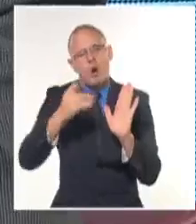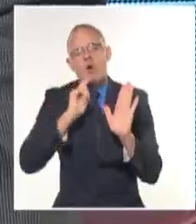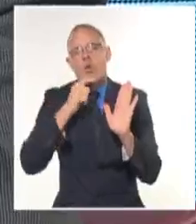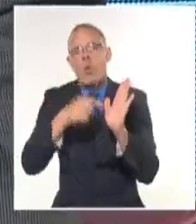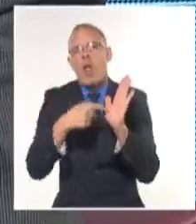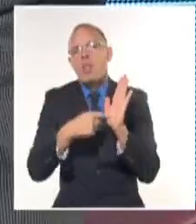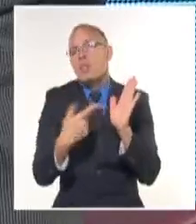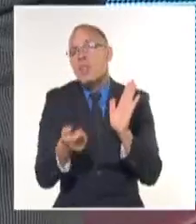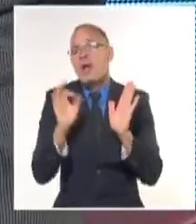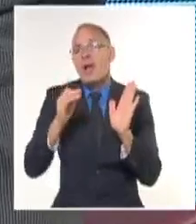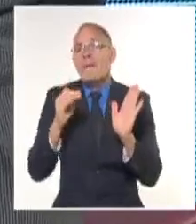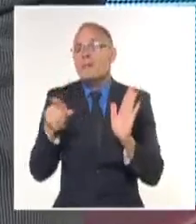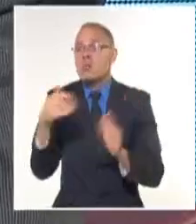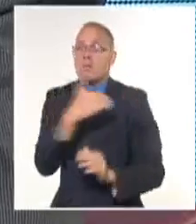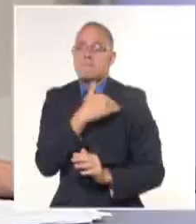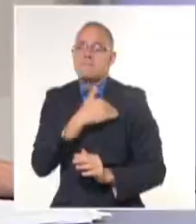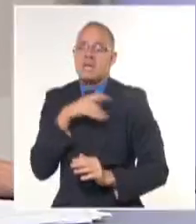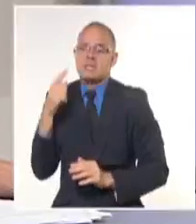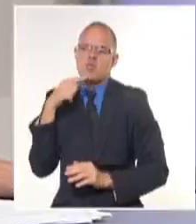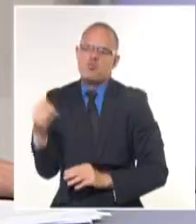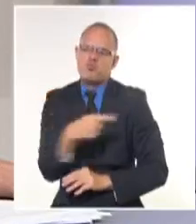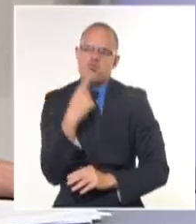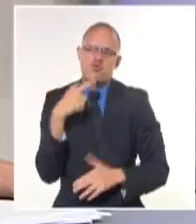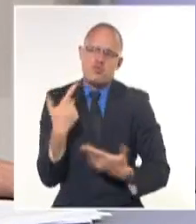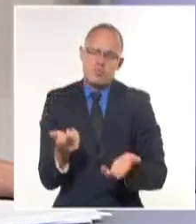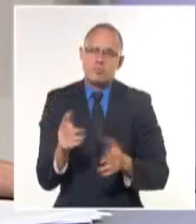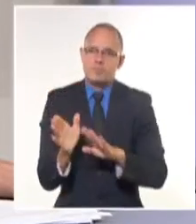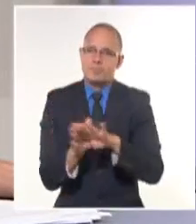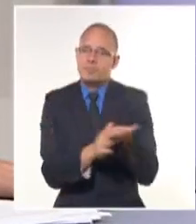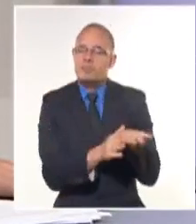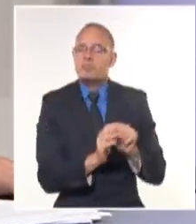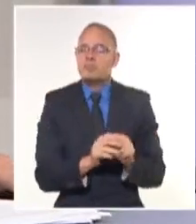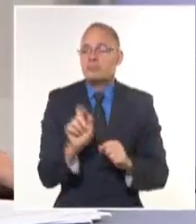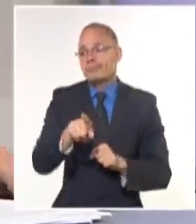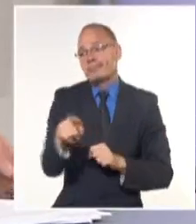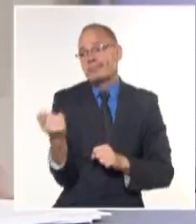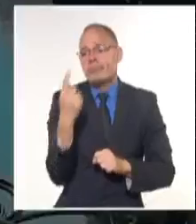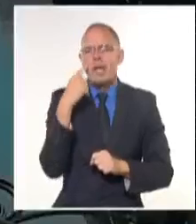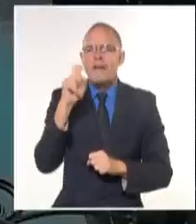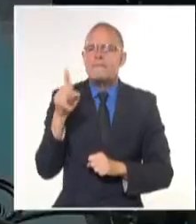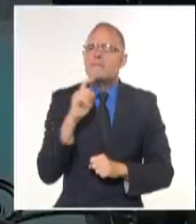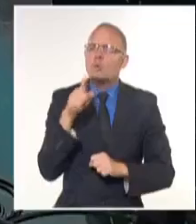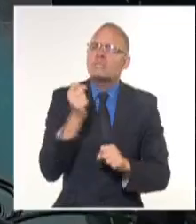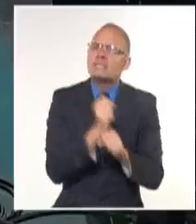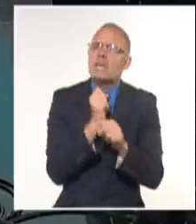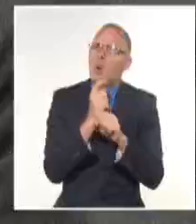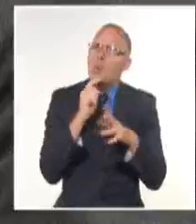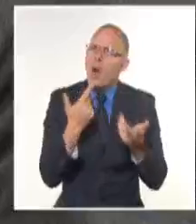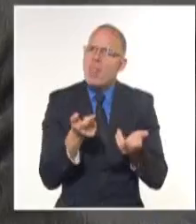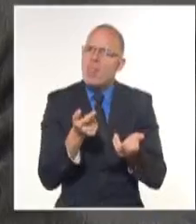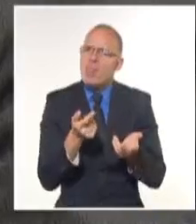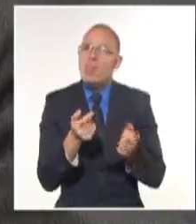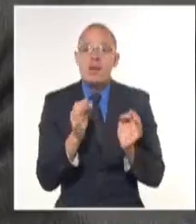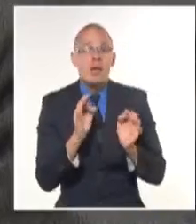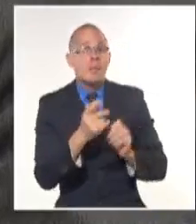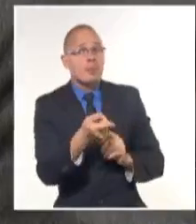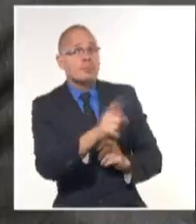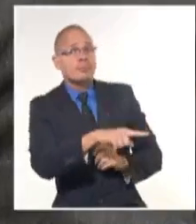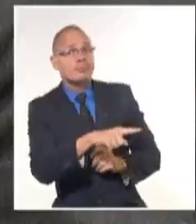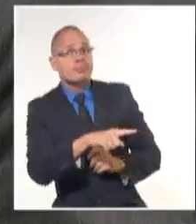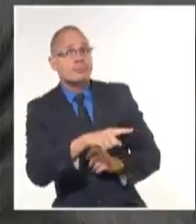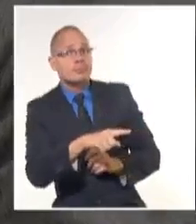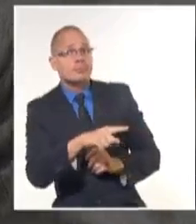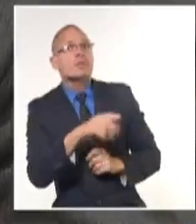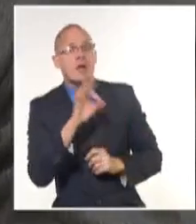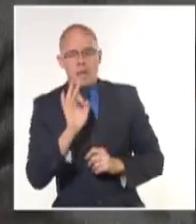estos órganos de control también. Para ustedes, prioridades, fiscal. Se mantienen las mismas prioridades, es decir, las que tienen que ver directamente